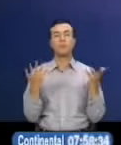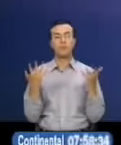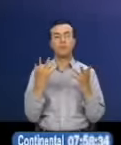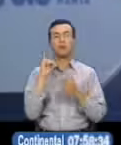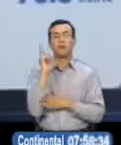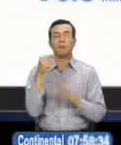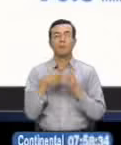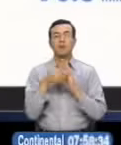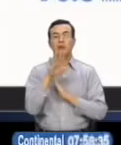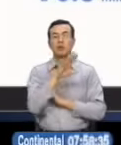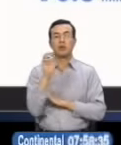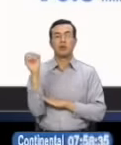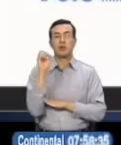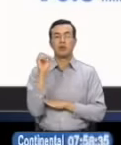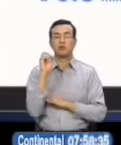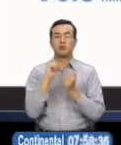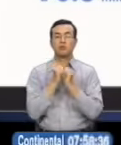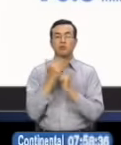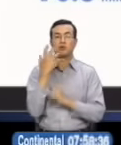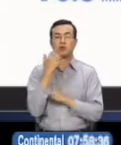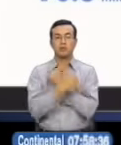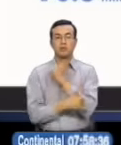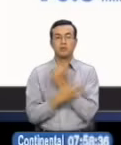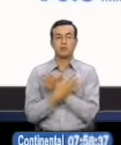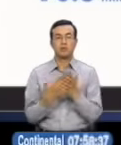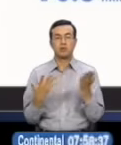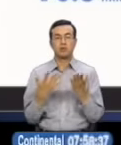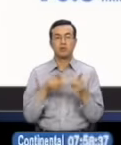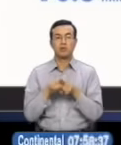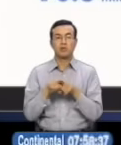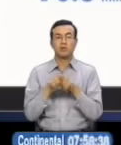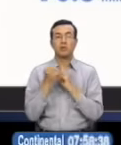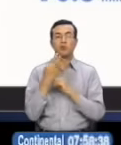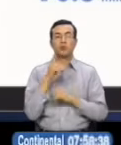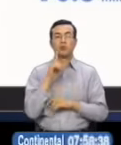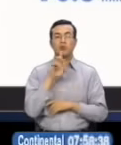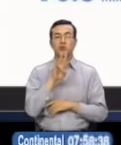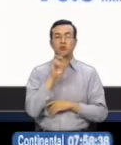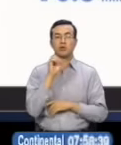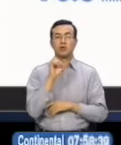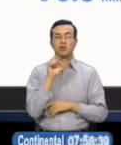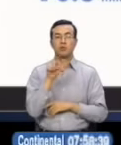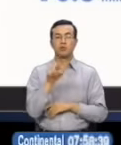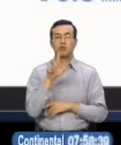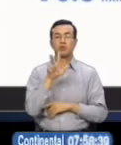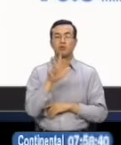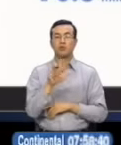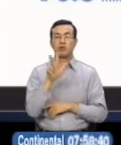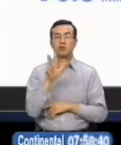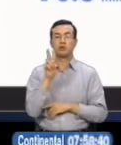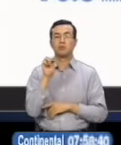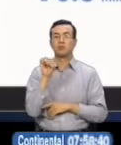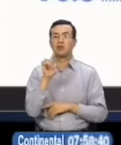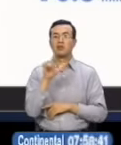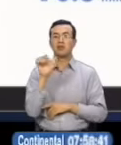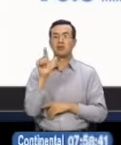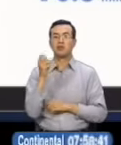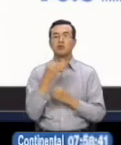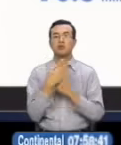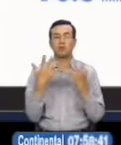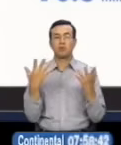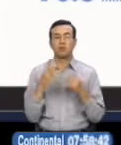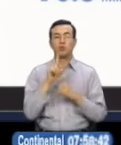de 1.500 deportistas de 15 países que recorrerán 70.3 millas, distribuidos